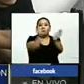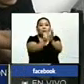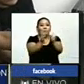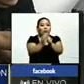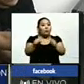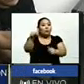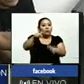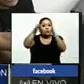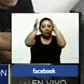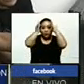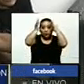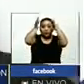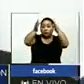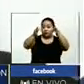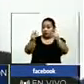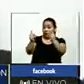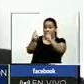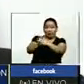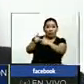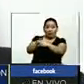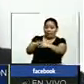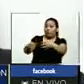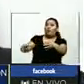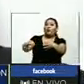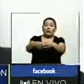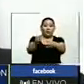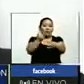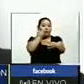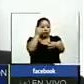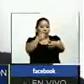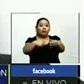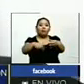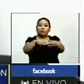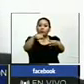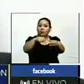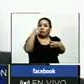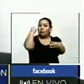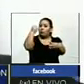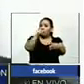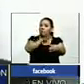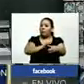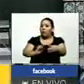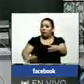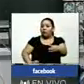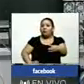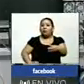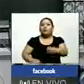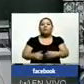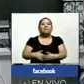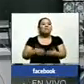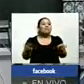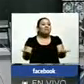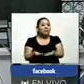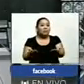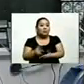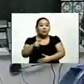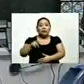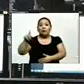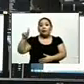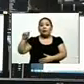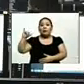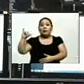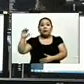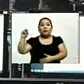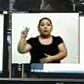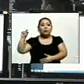decidió cambiar la realidad de este sector tan importante de la población, creando el programa Ticongle,